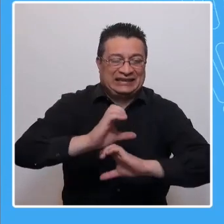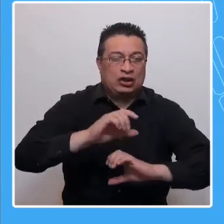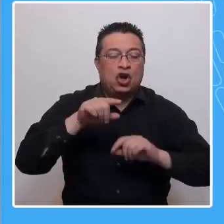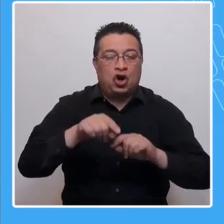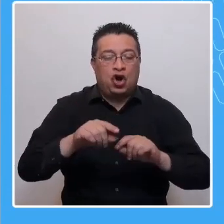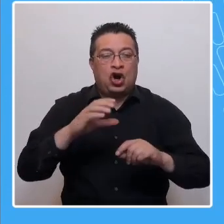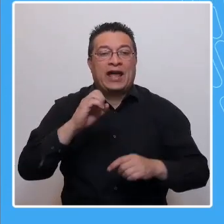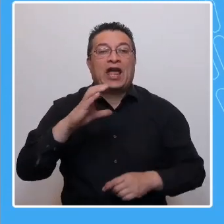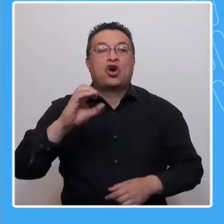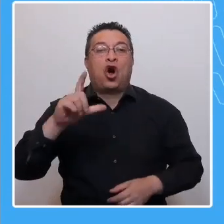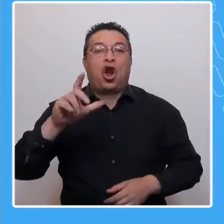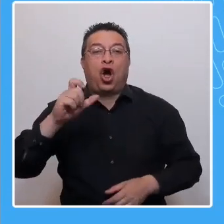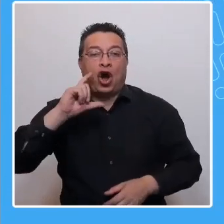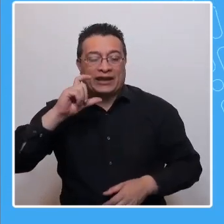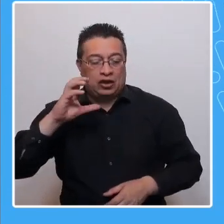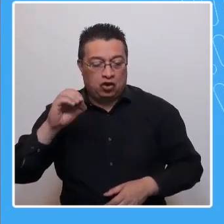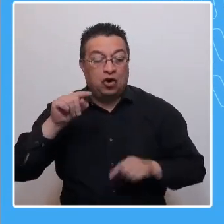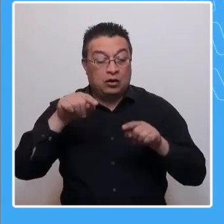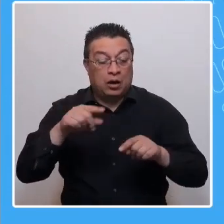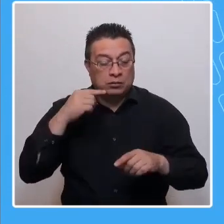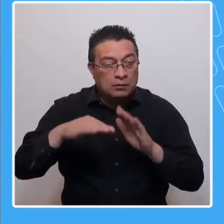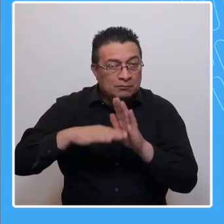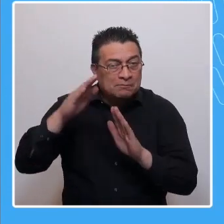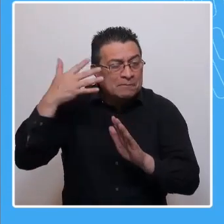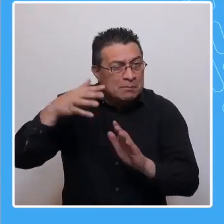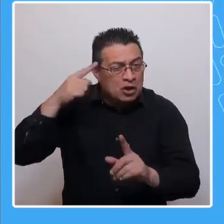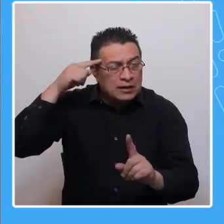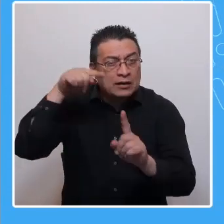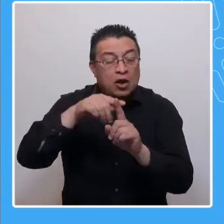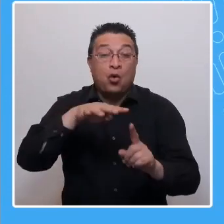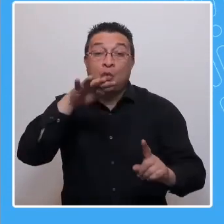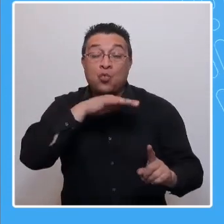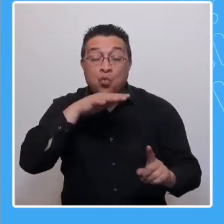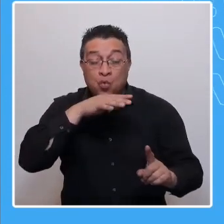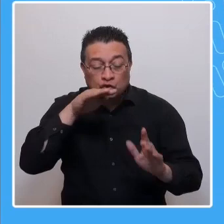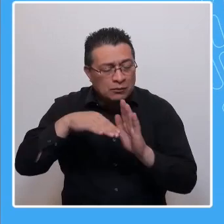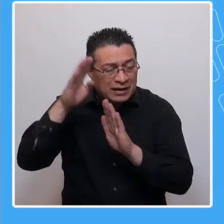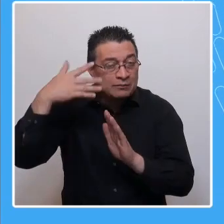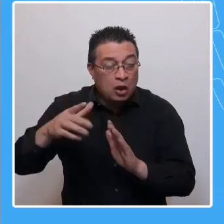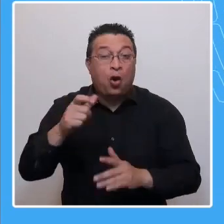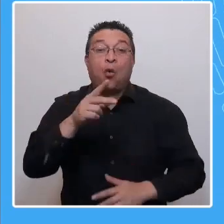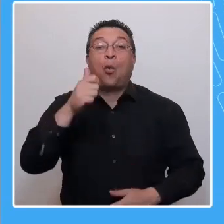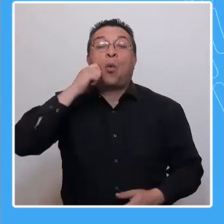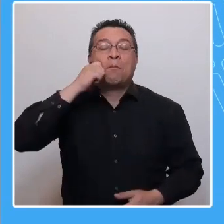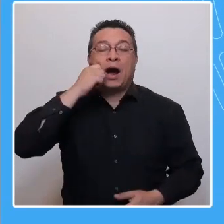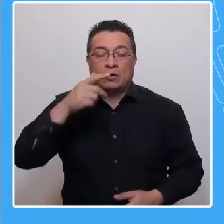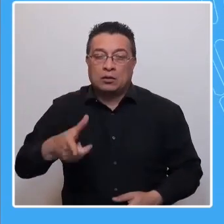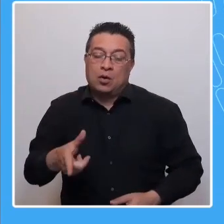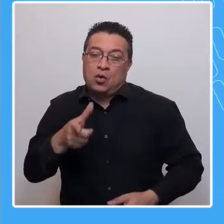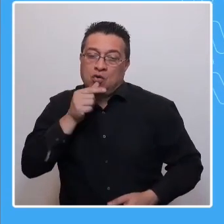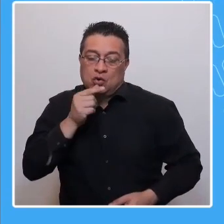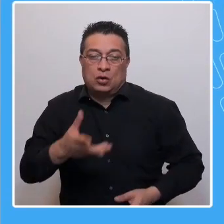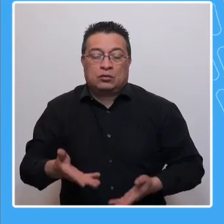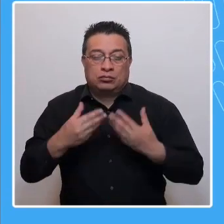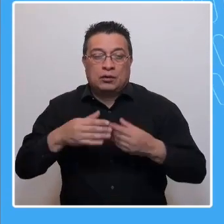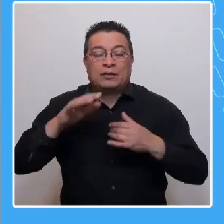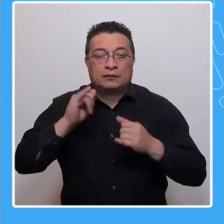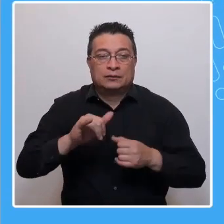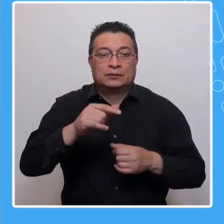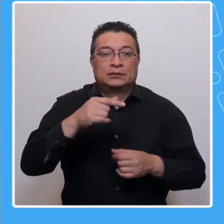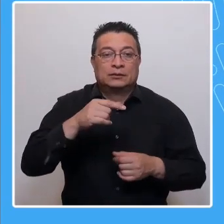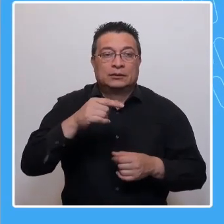2 tiene que ver con los usos prioritarios, donde se entiende que el uso prioritario siempre va a ser el derecho humano al agua y al saneamiento y el equilibrio de